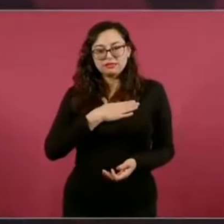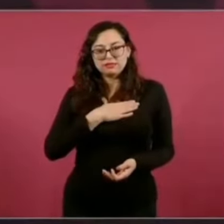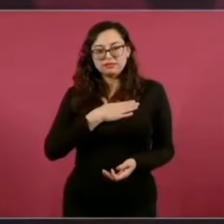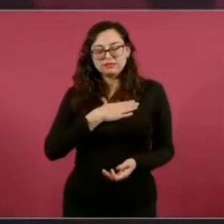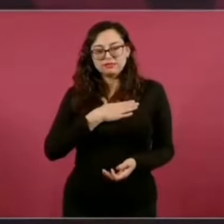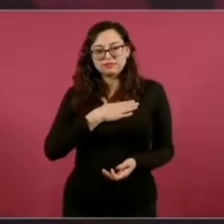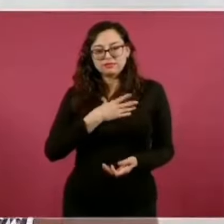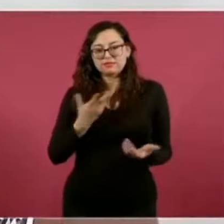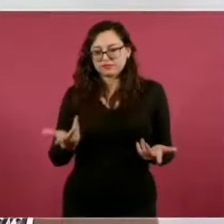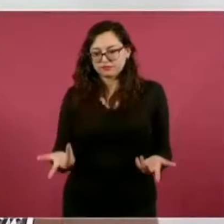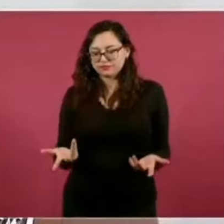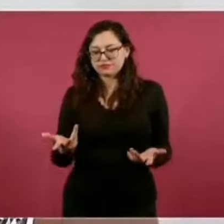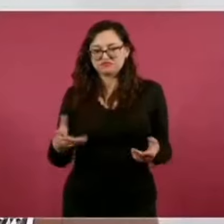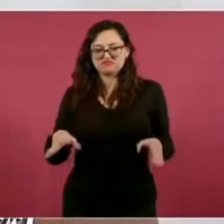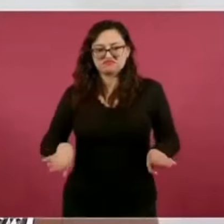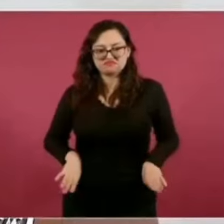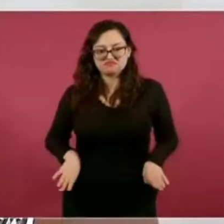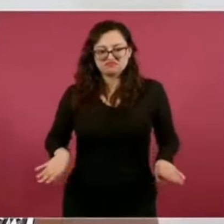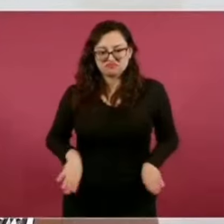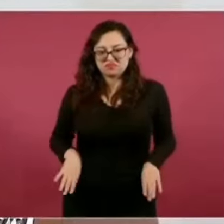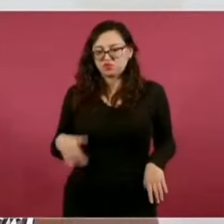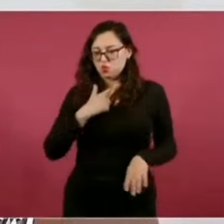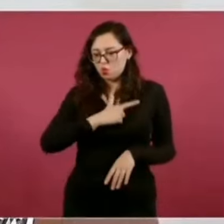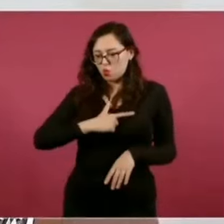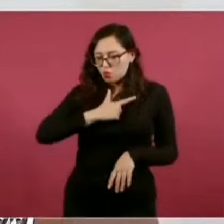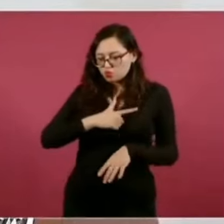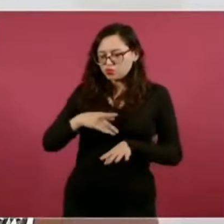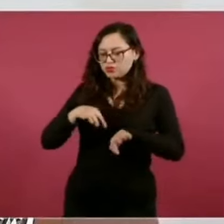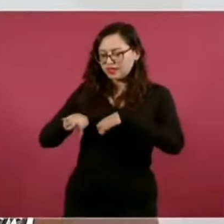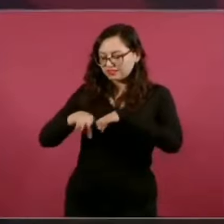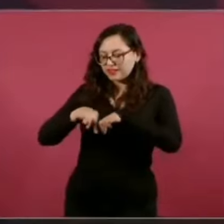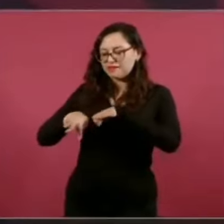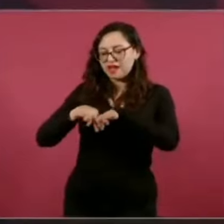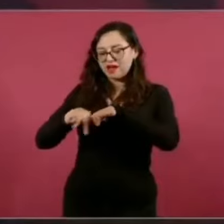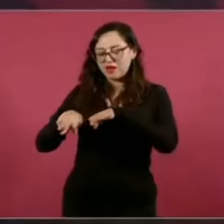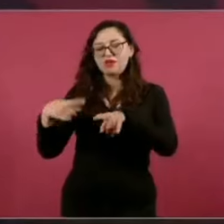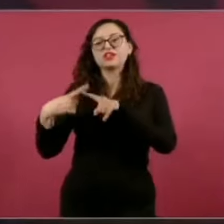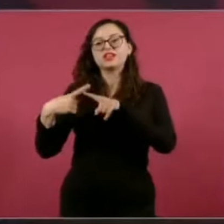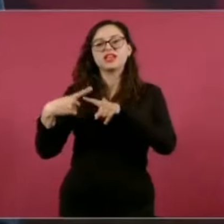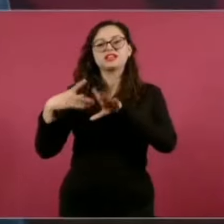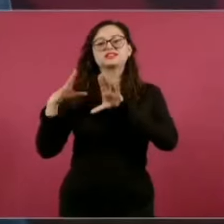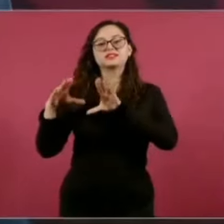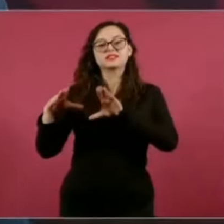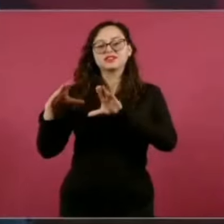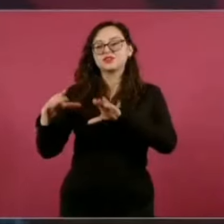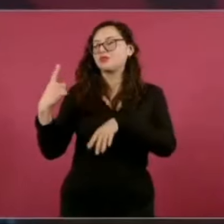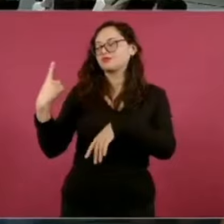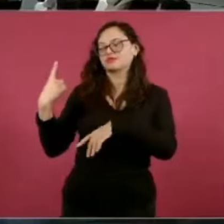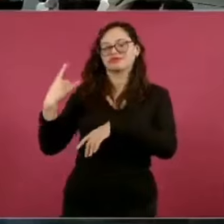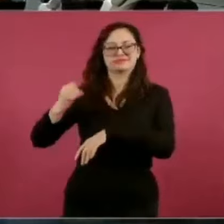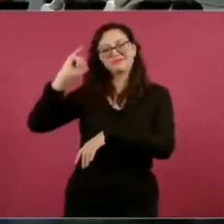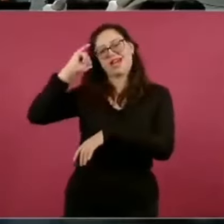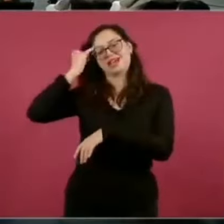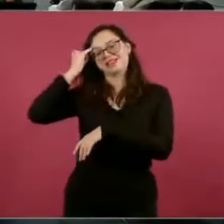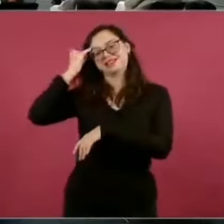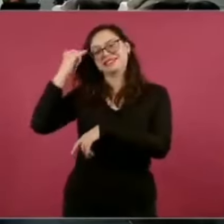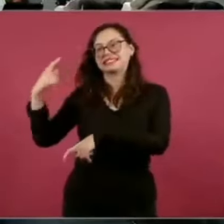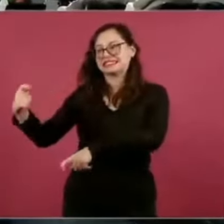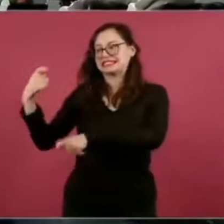la vocación de trabajo viene de ahí, del México prehispánico, contrario a lo